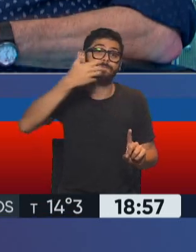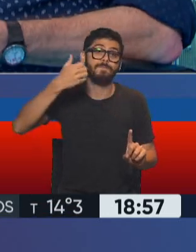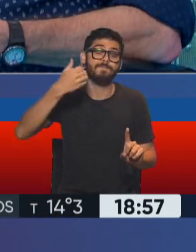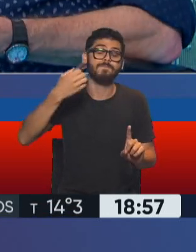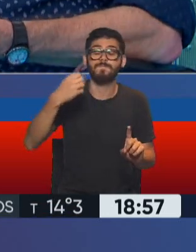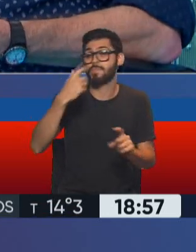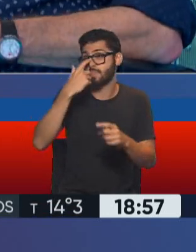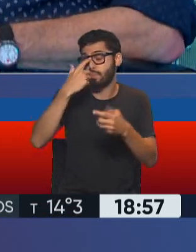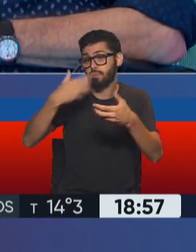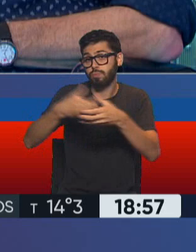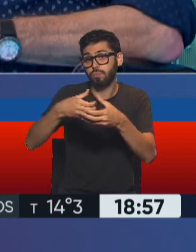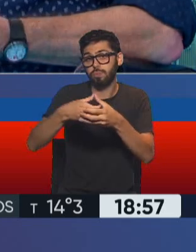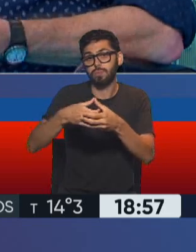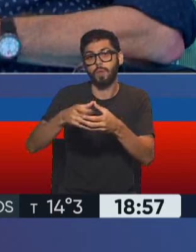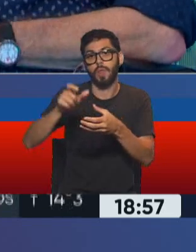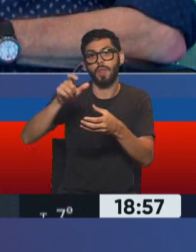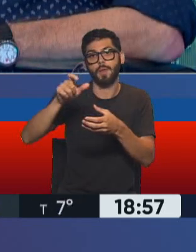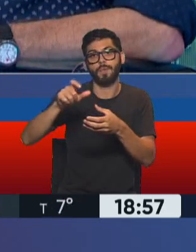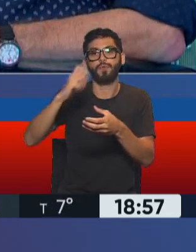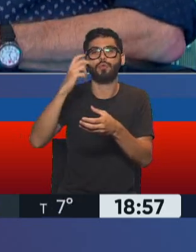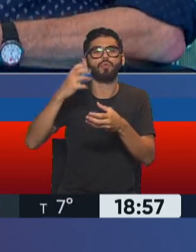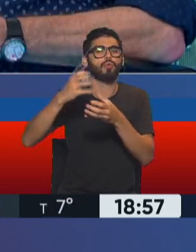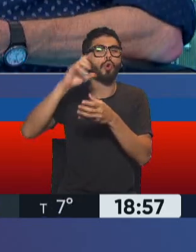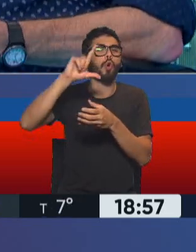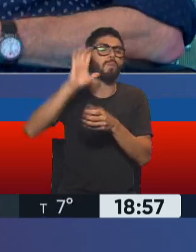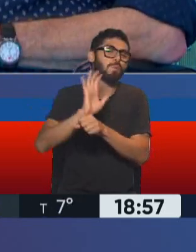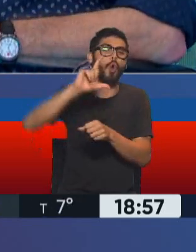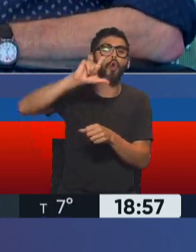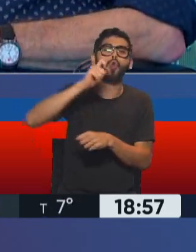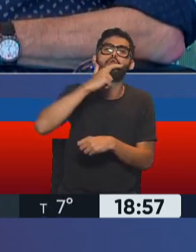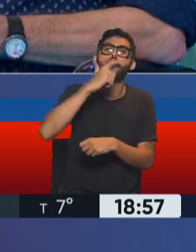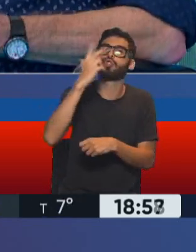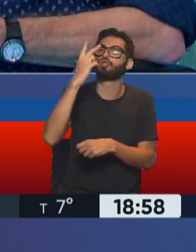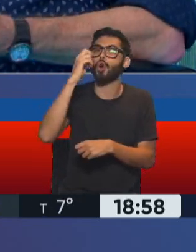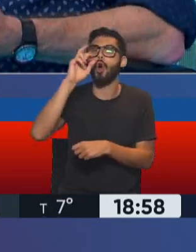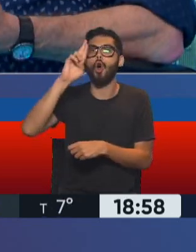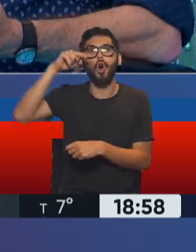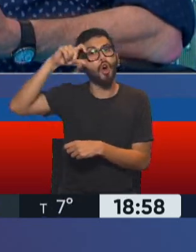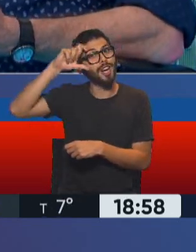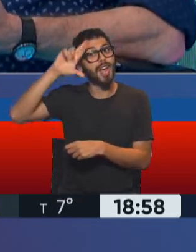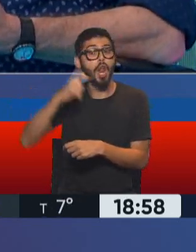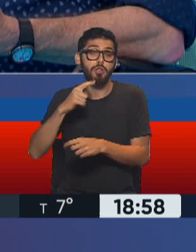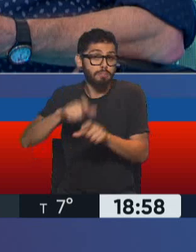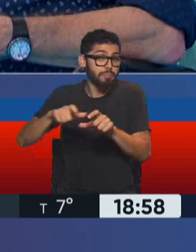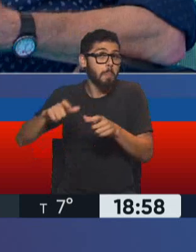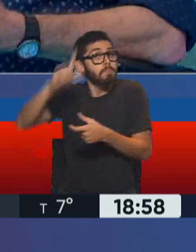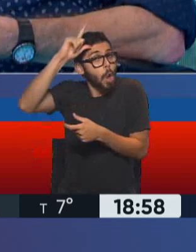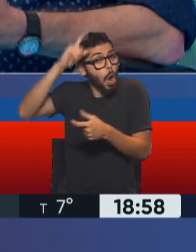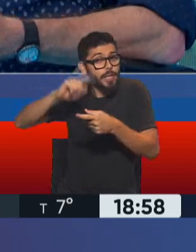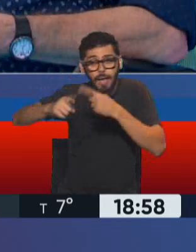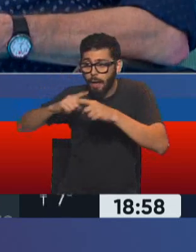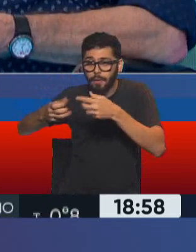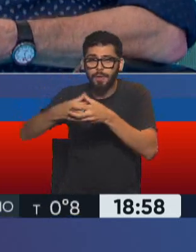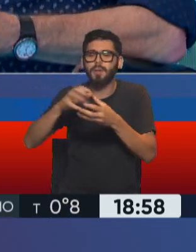una patota de lumpenes bonaerenses, los Horneros, un grupo policial que en Pinamar la